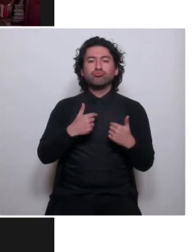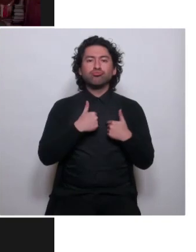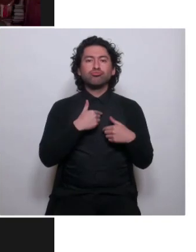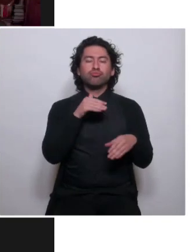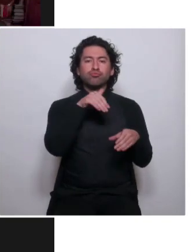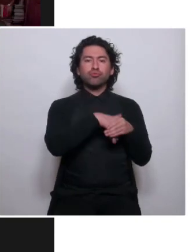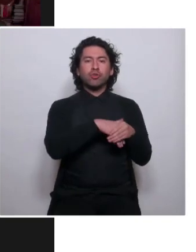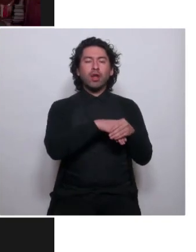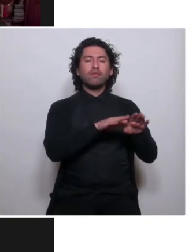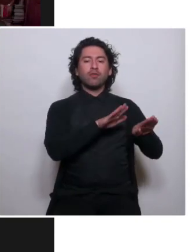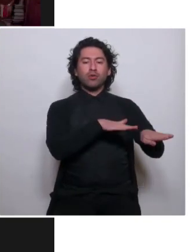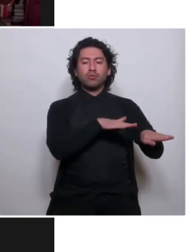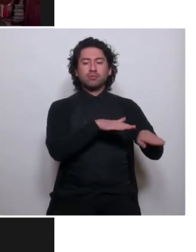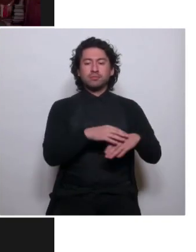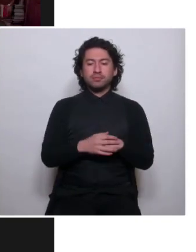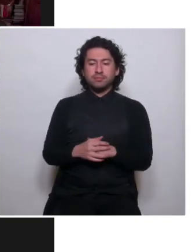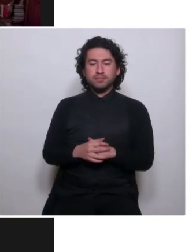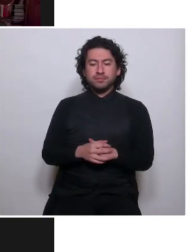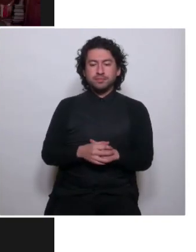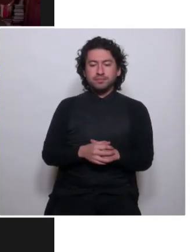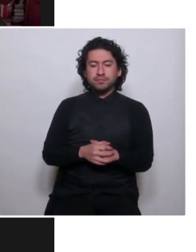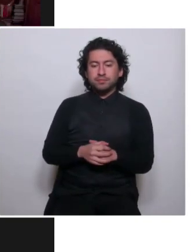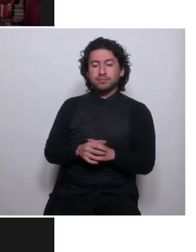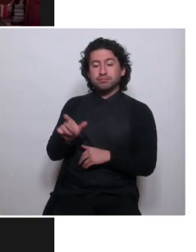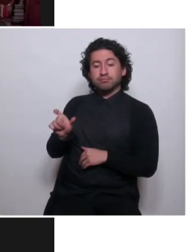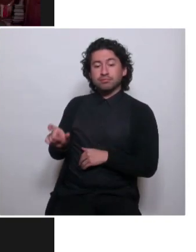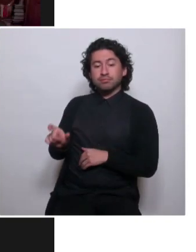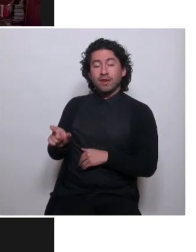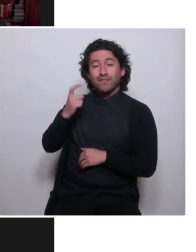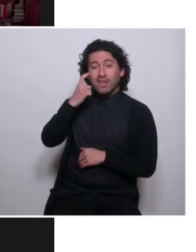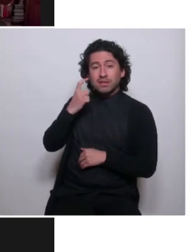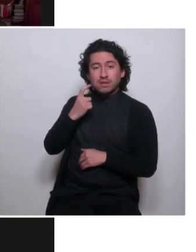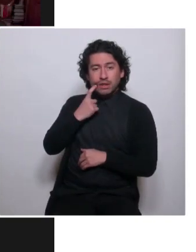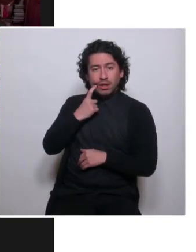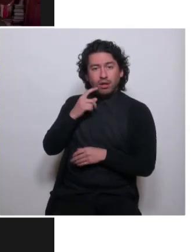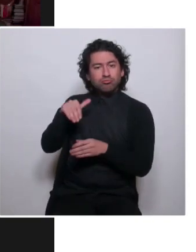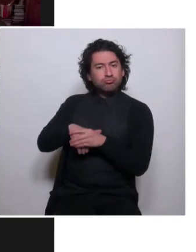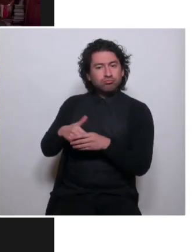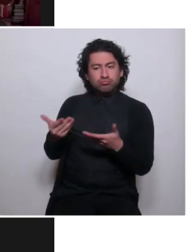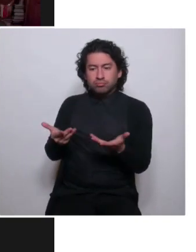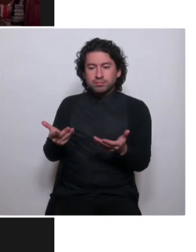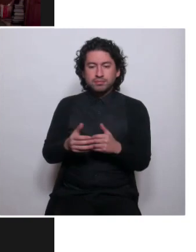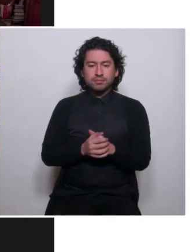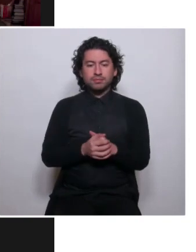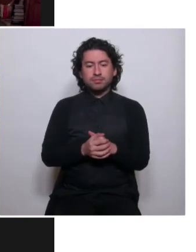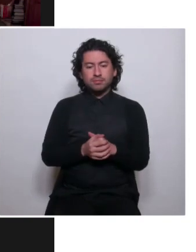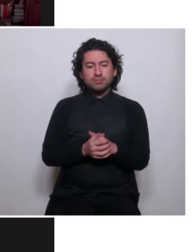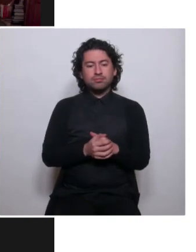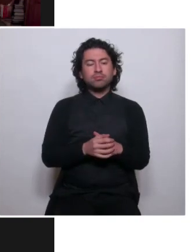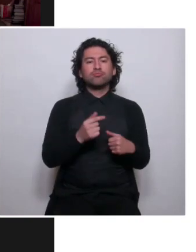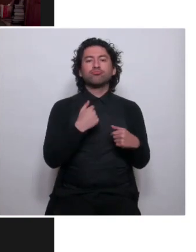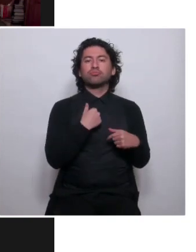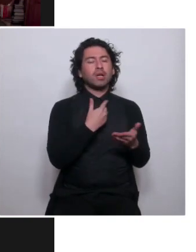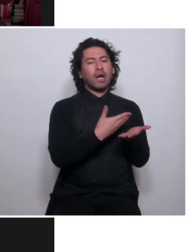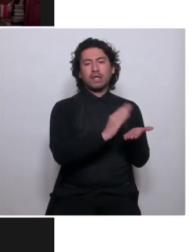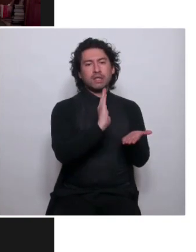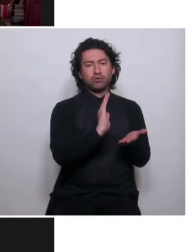favor, señor secretario. Convencional Francisca Linconao, ¿cómo vota? Rechazo.